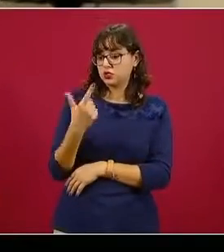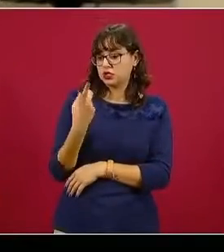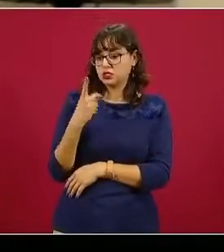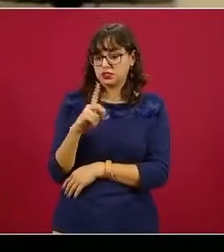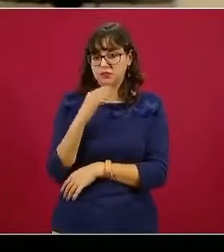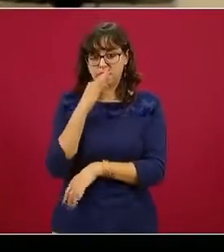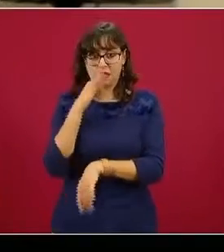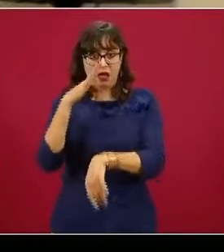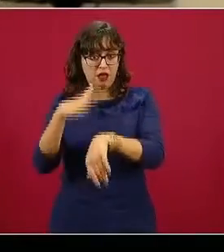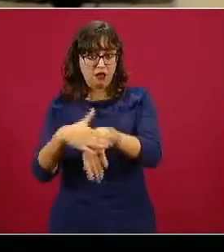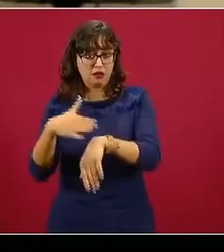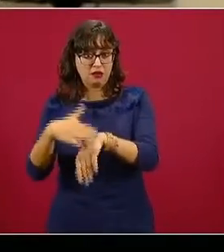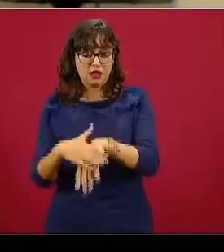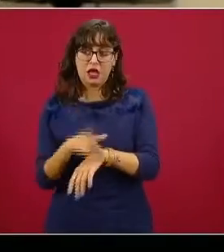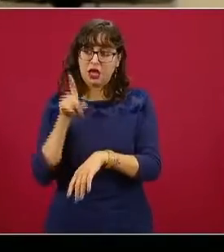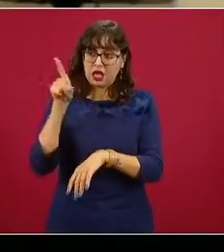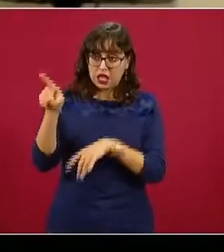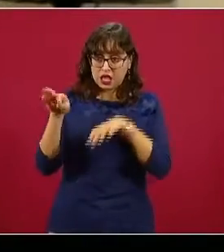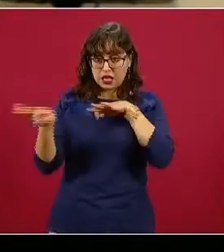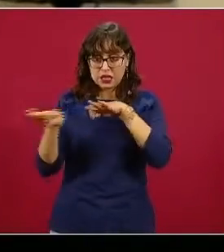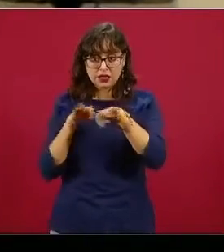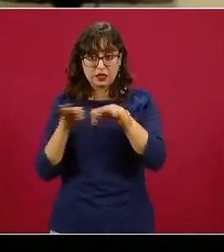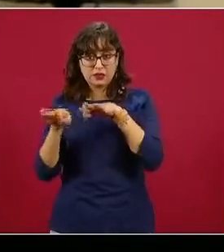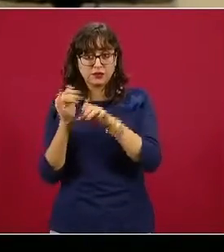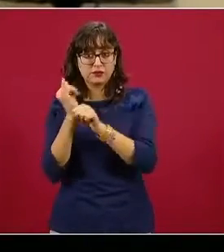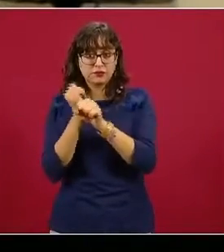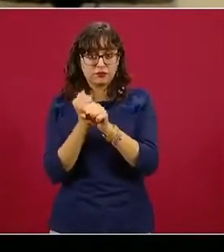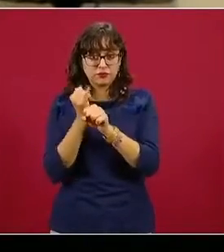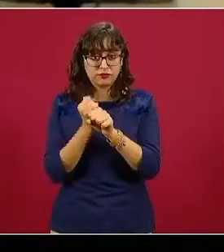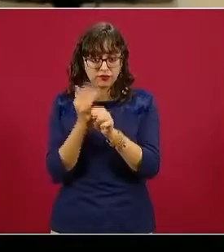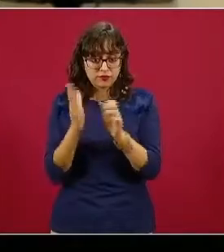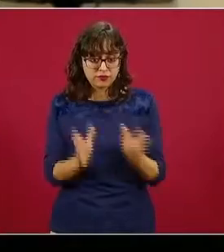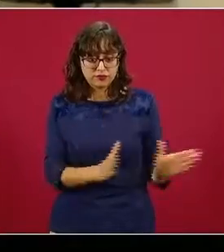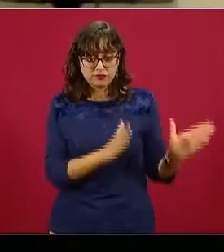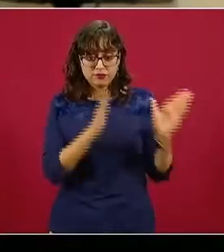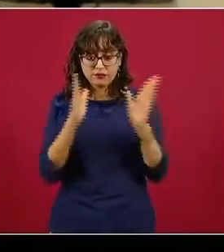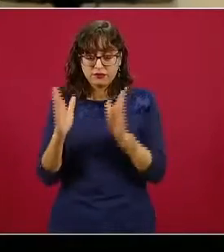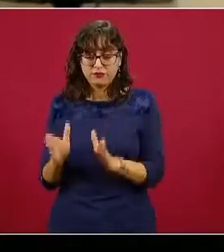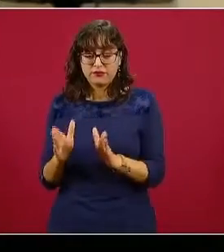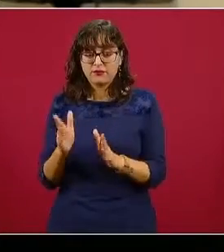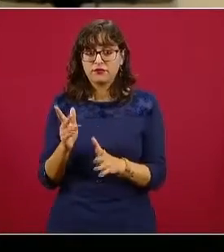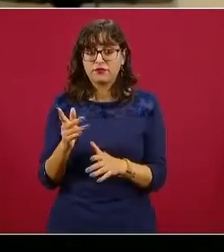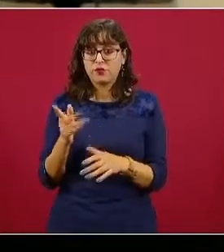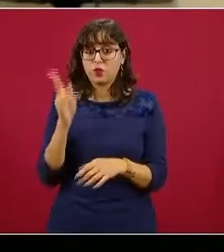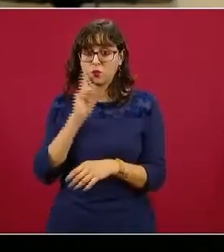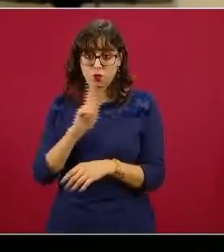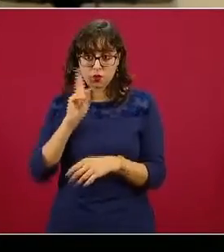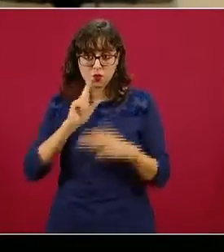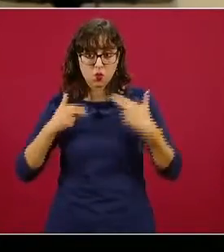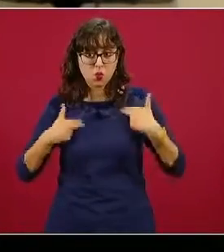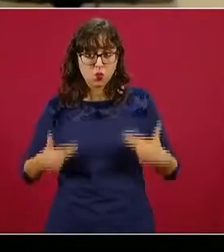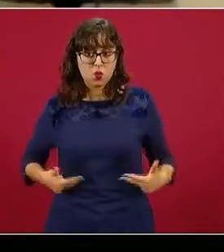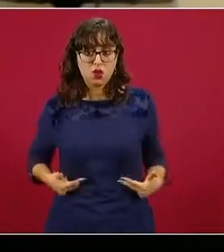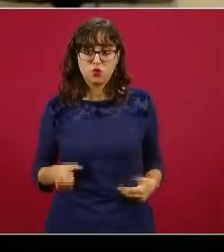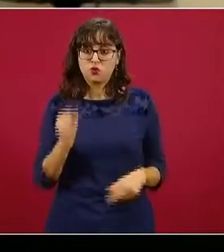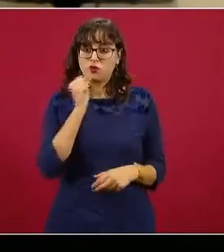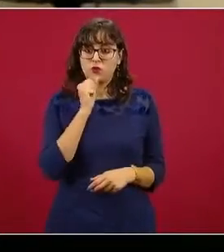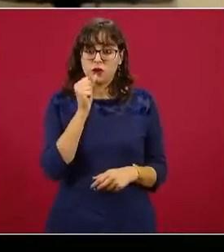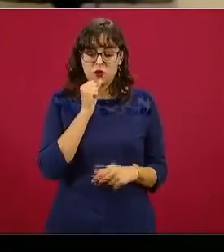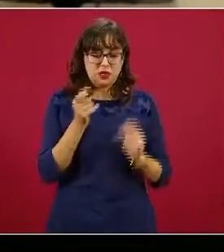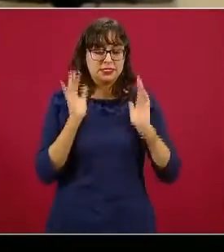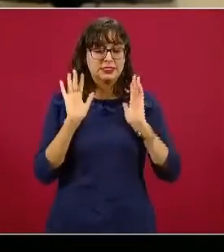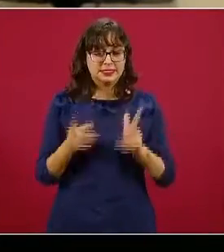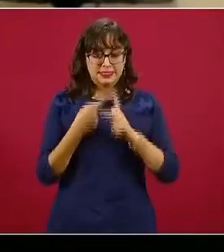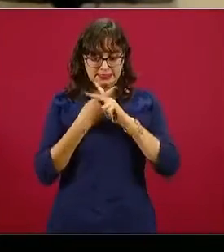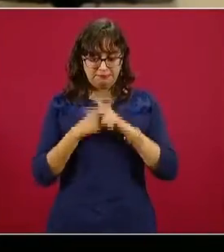opinión? Este trabajo de científicos están en la etapa preclínica, están desarrollando, están definiendo los